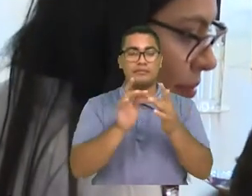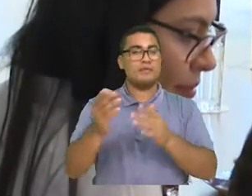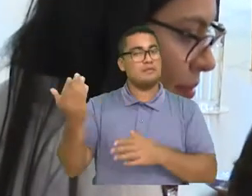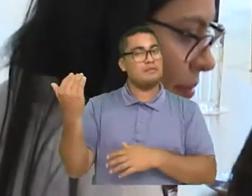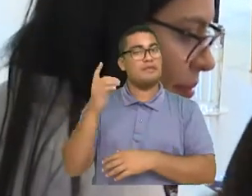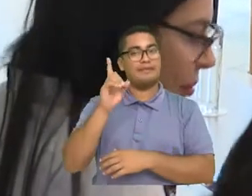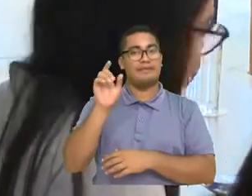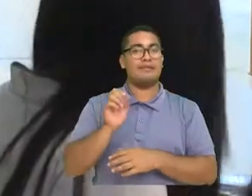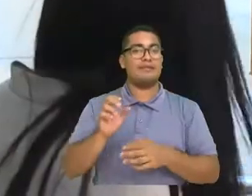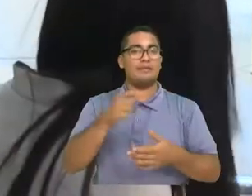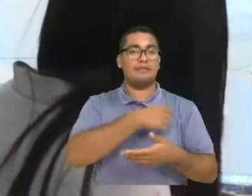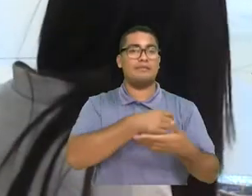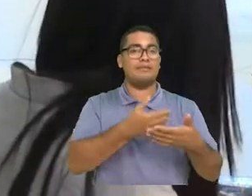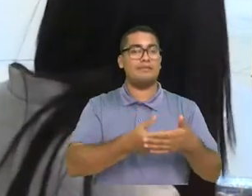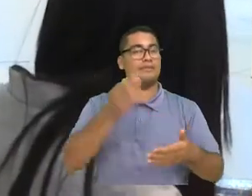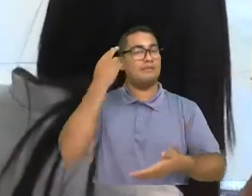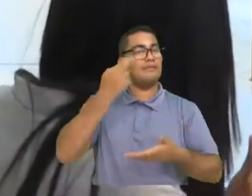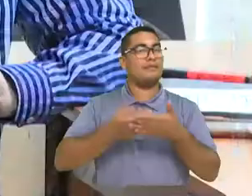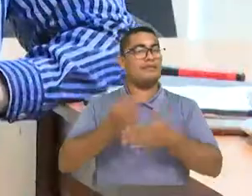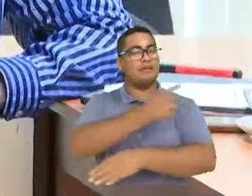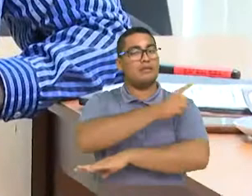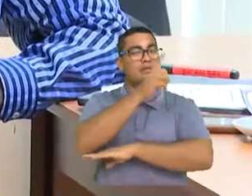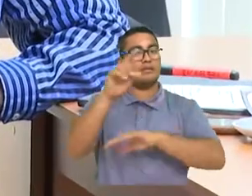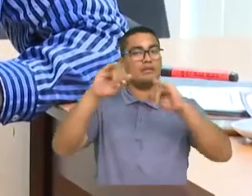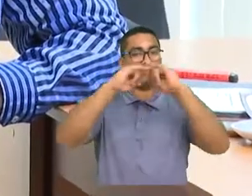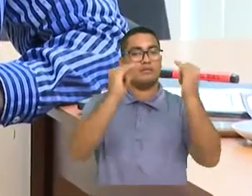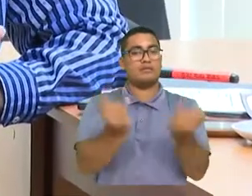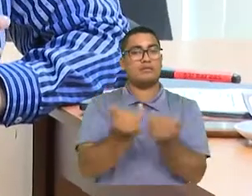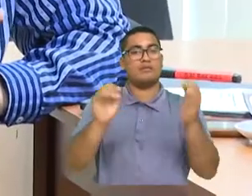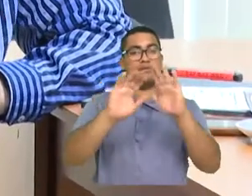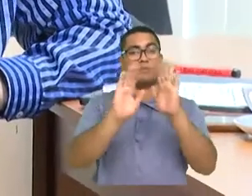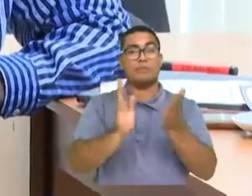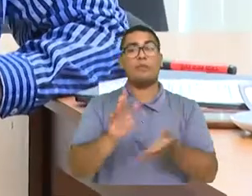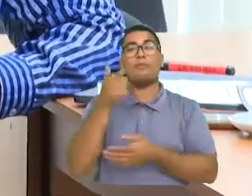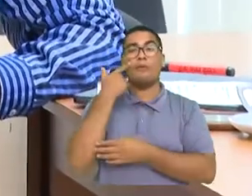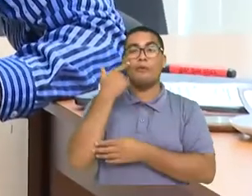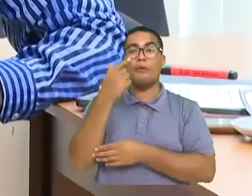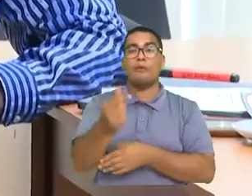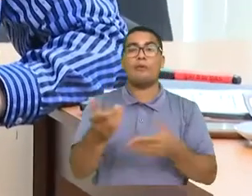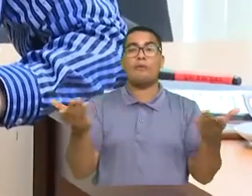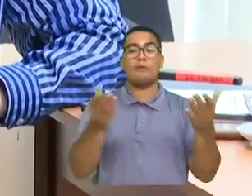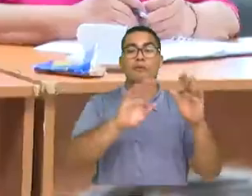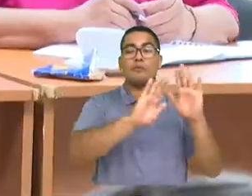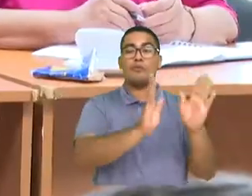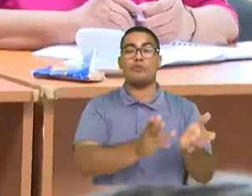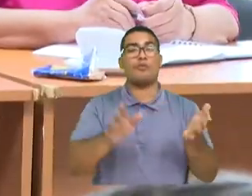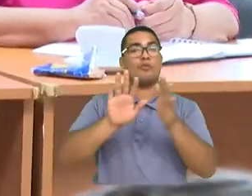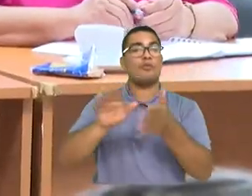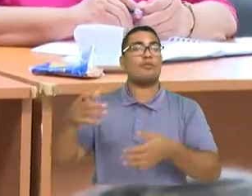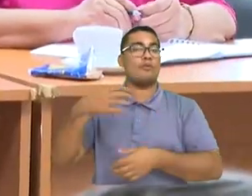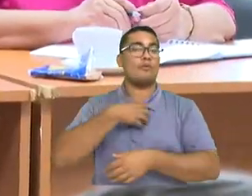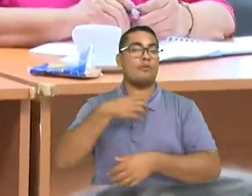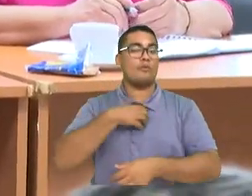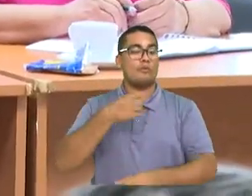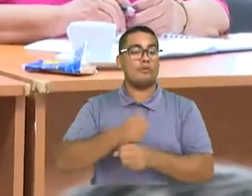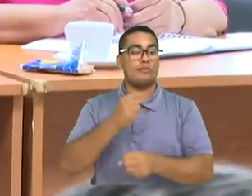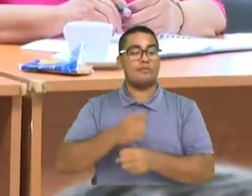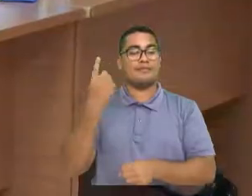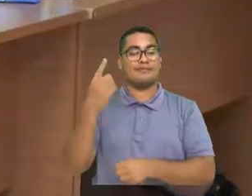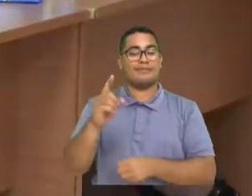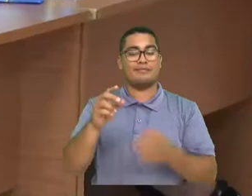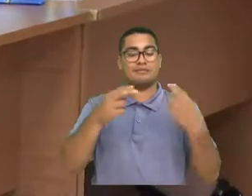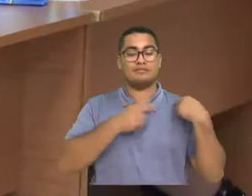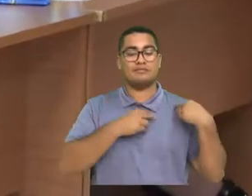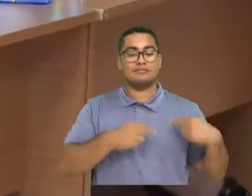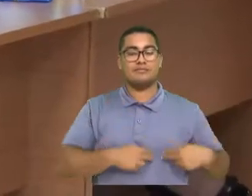la conmemoración del Día Internacional de la Mujer. La misma es un reconocimiento a las mujeres que se han destacado en la defensa de los derechos